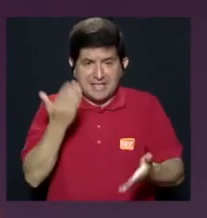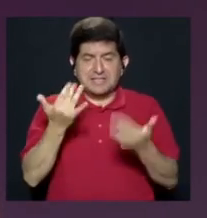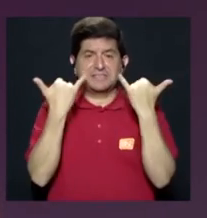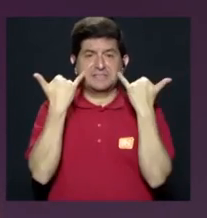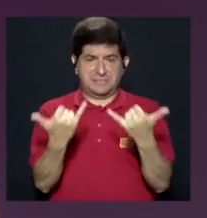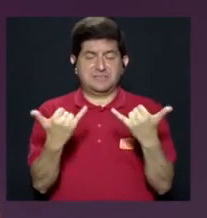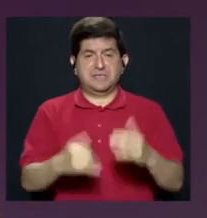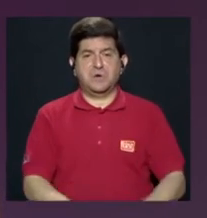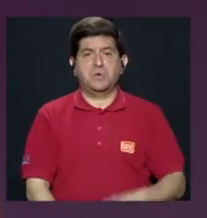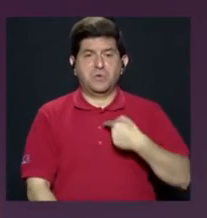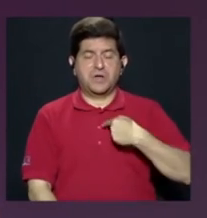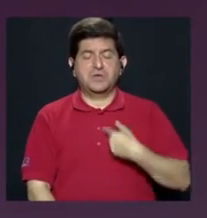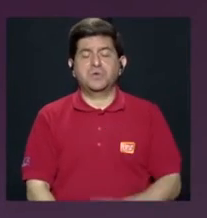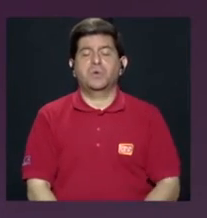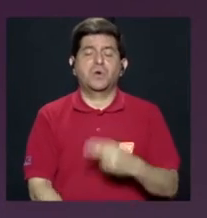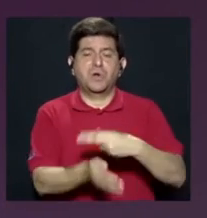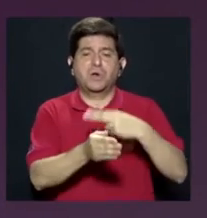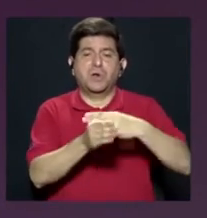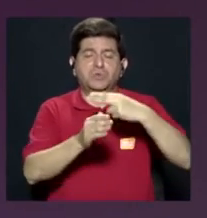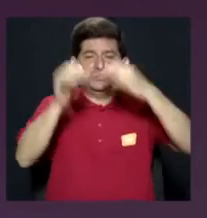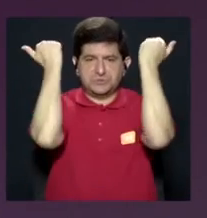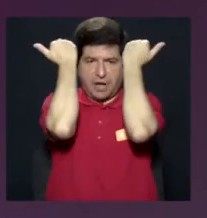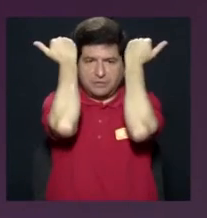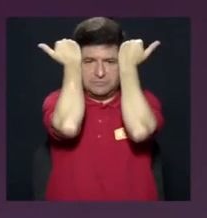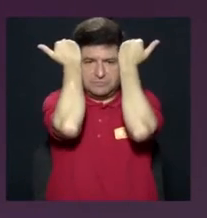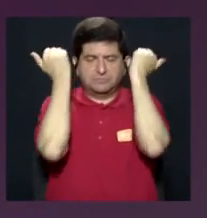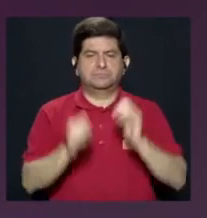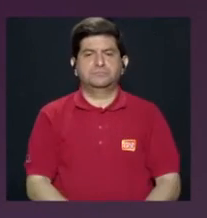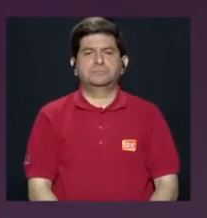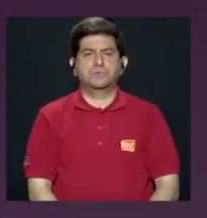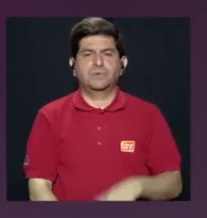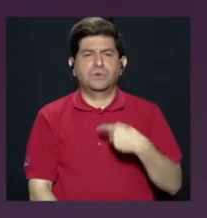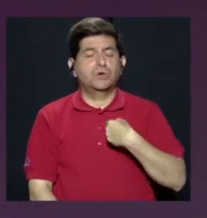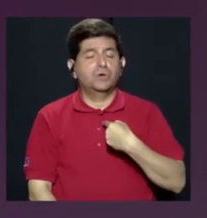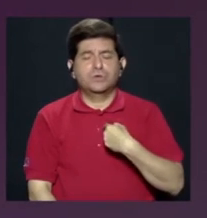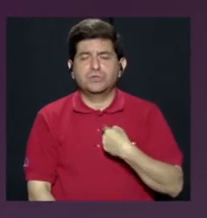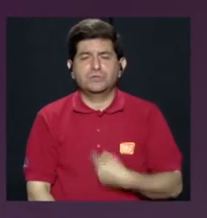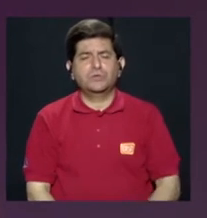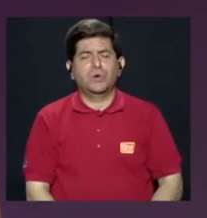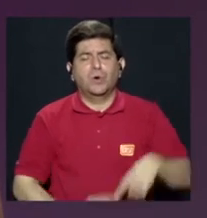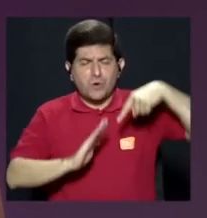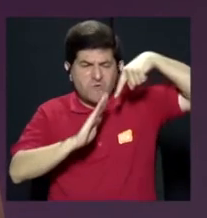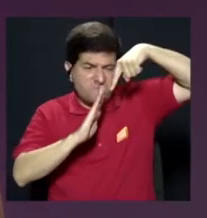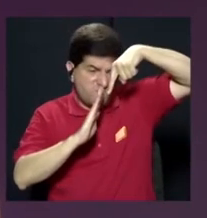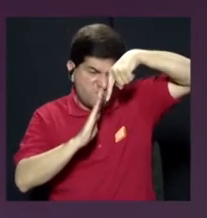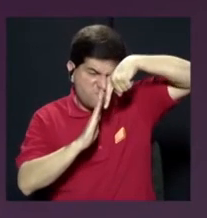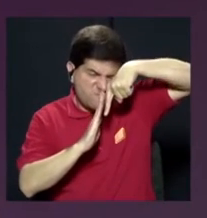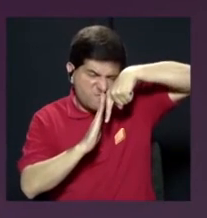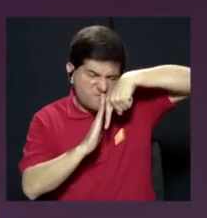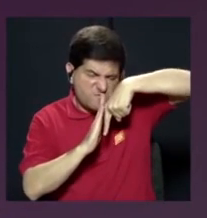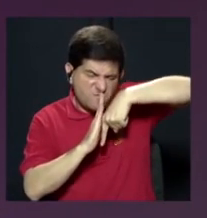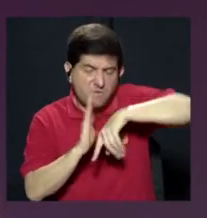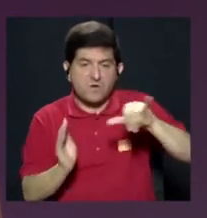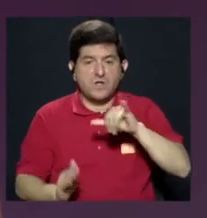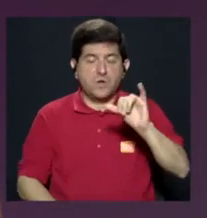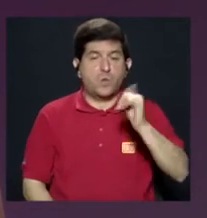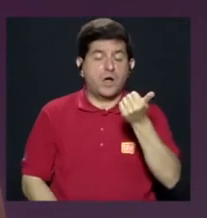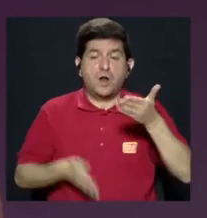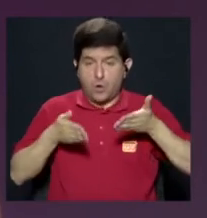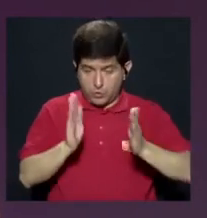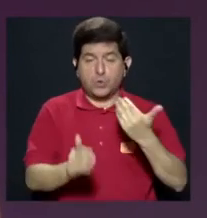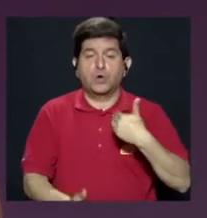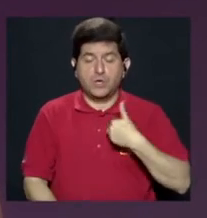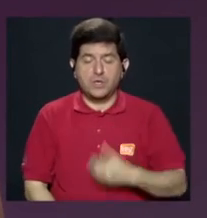ahorita en el psiquiátrico, porque yo me estaba hundiendo y estaba hundiendo a mi otro hijo. Y